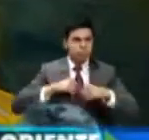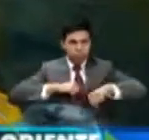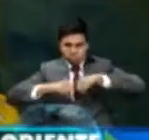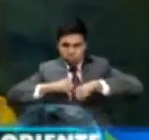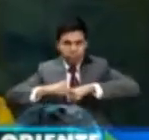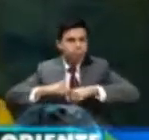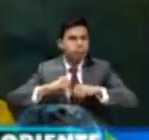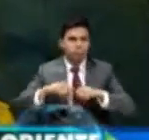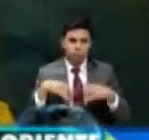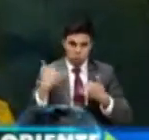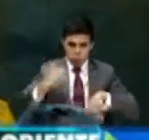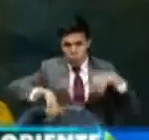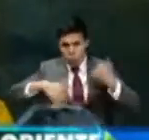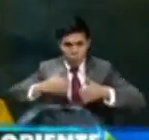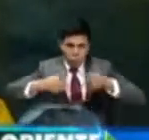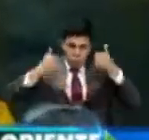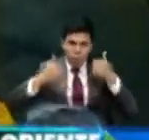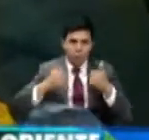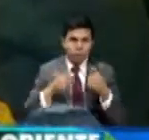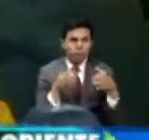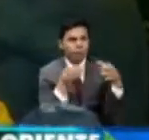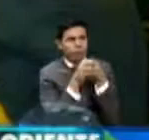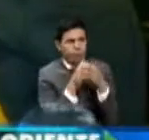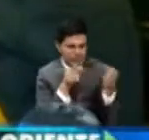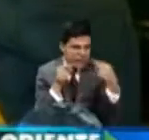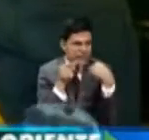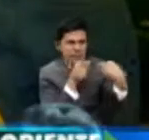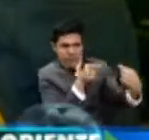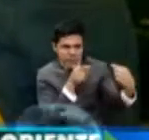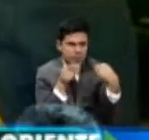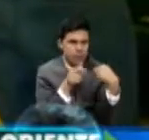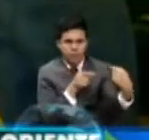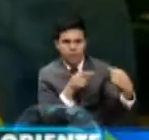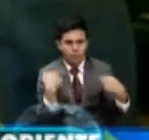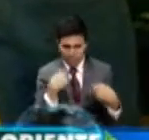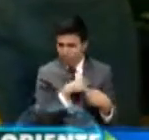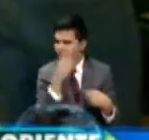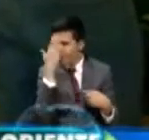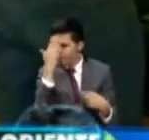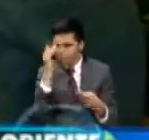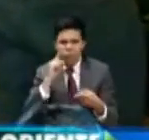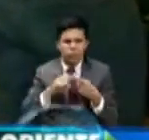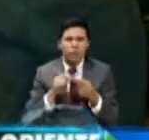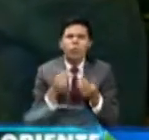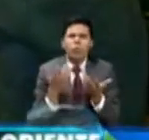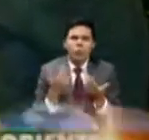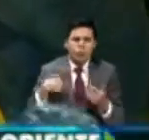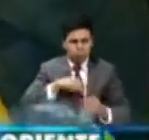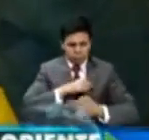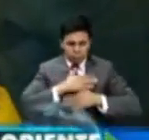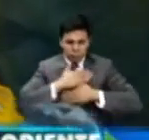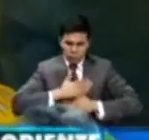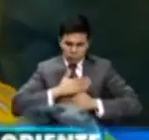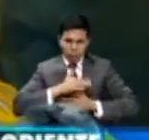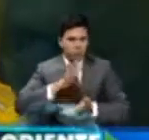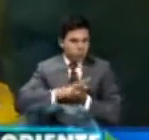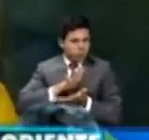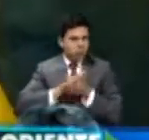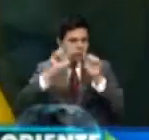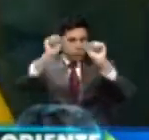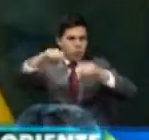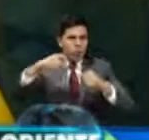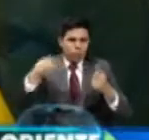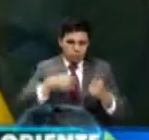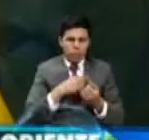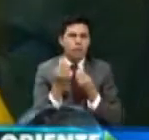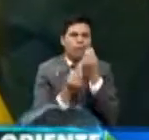Hoy fue un buen partido, un equipo donde se sabe lo que estamos jugando. Estamos muy tranquilos del equipo que tenemos y tenemos que